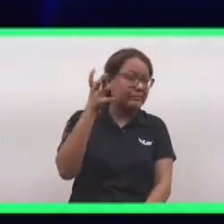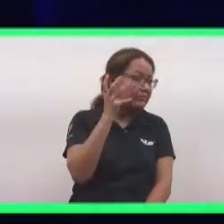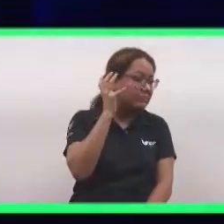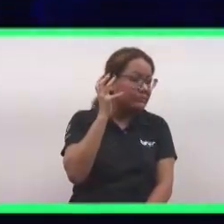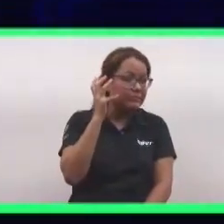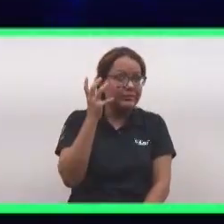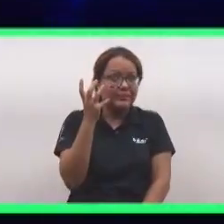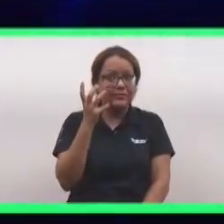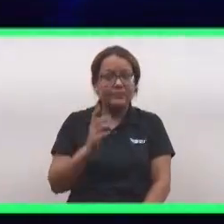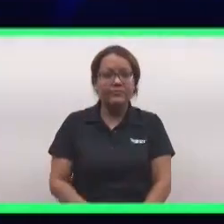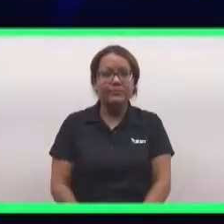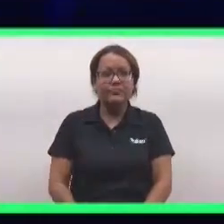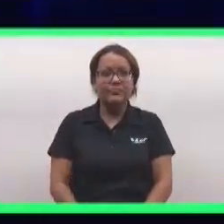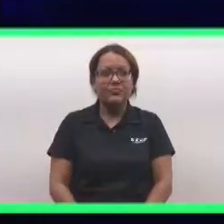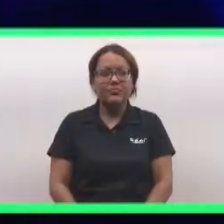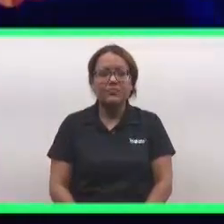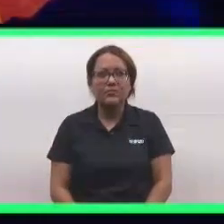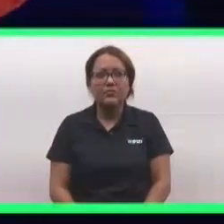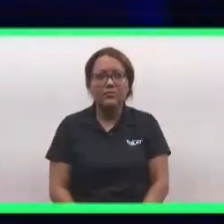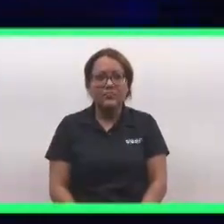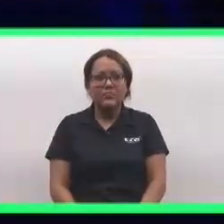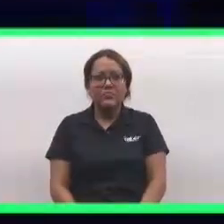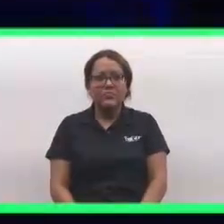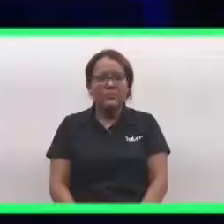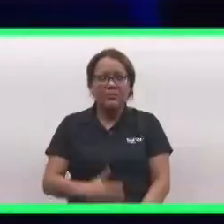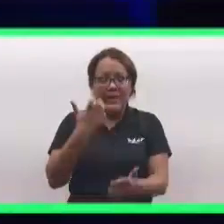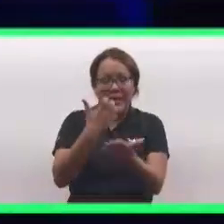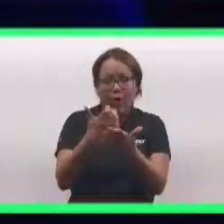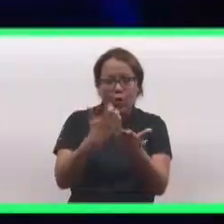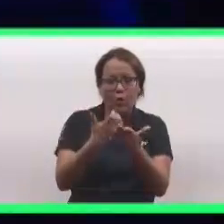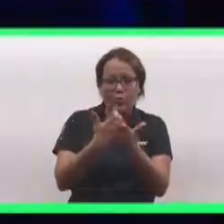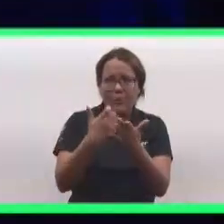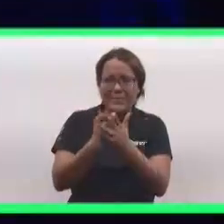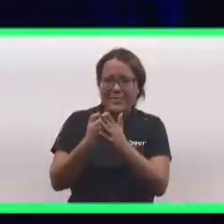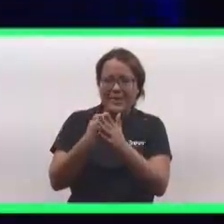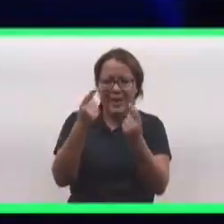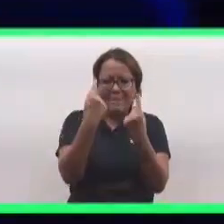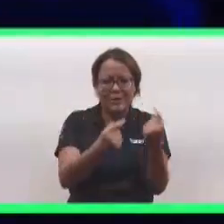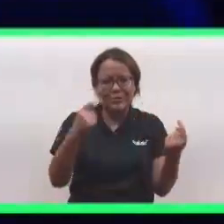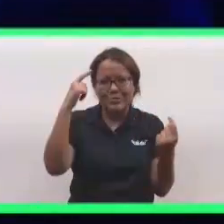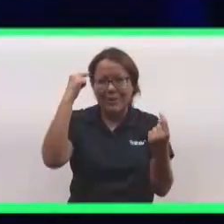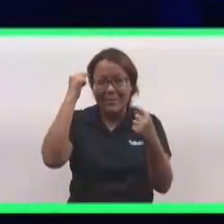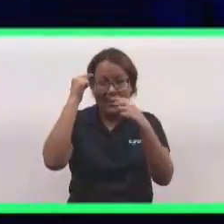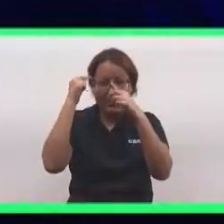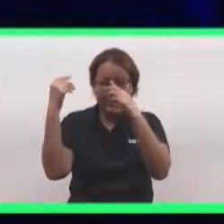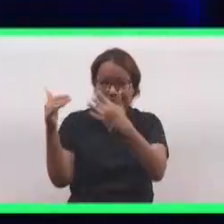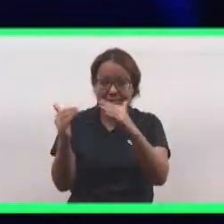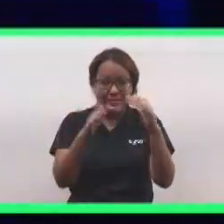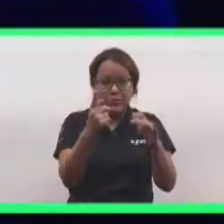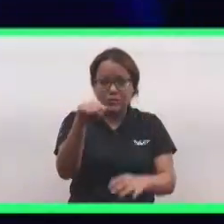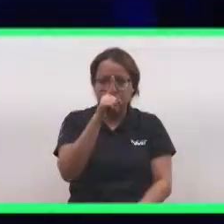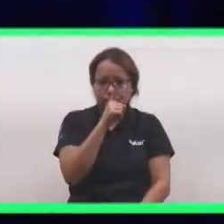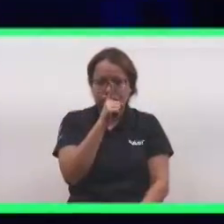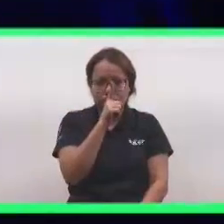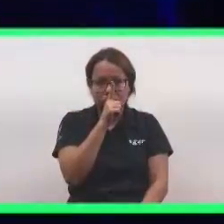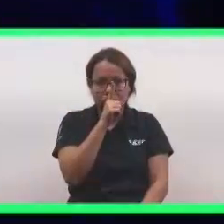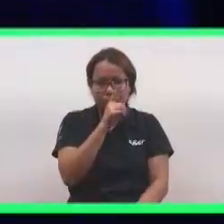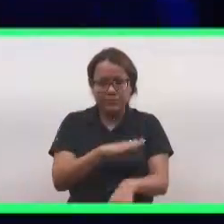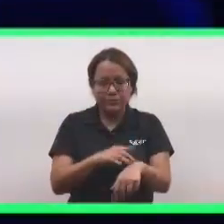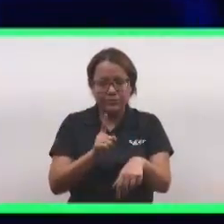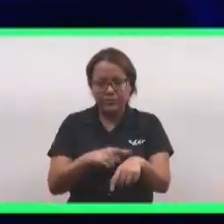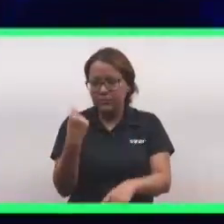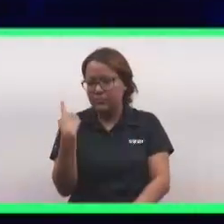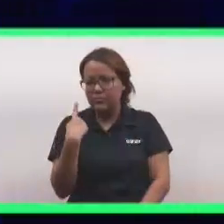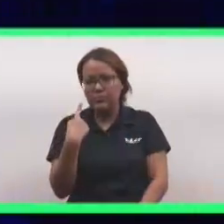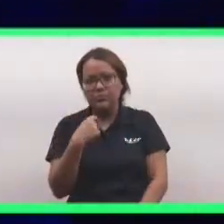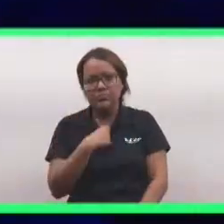espiritual. Hay mucho ruido en el ambiente financiero, corrientes, pensamientos, hay mucho ruido. Tienes que guardar silencio. Hace poco invertí